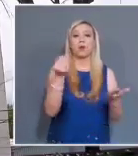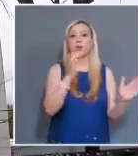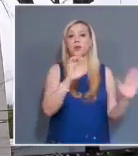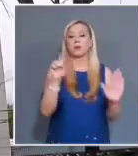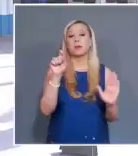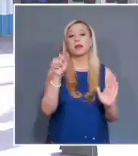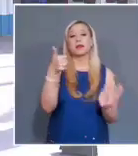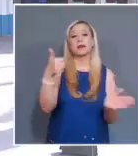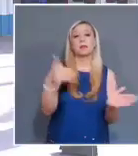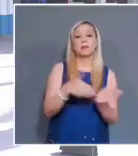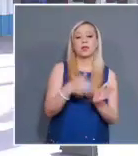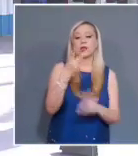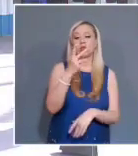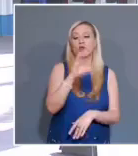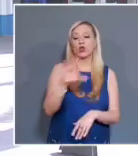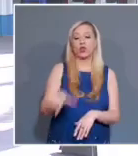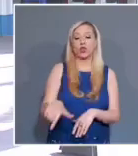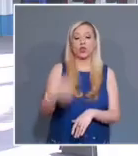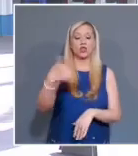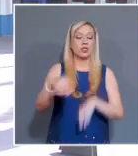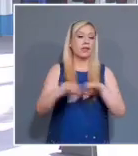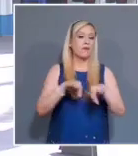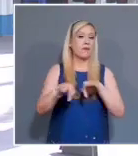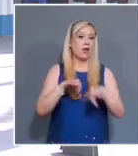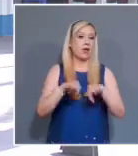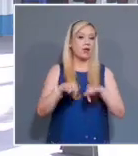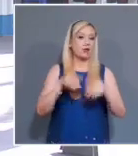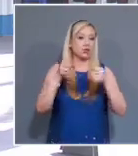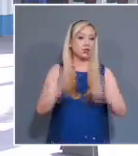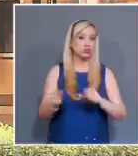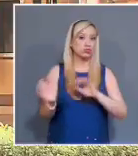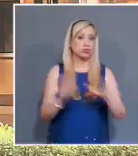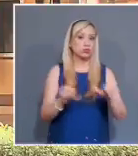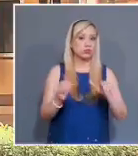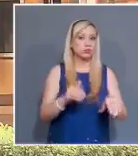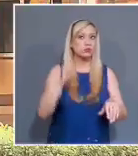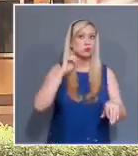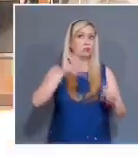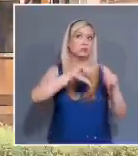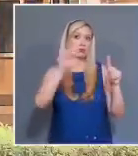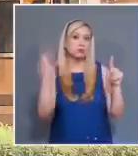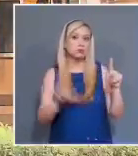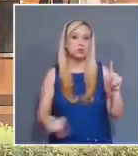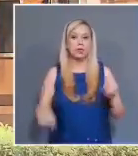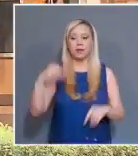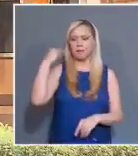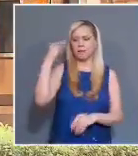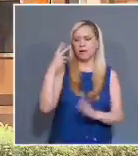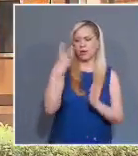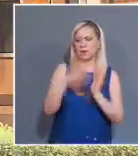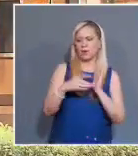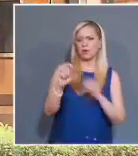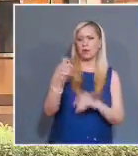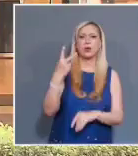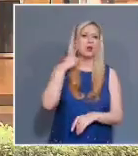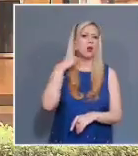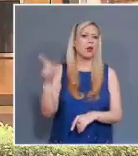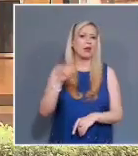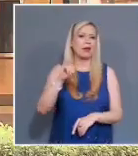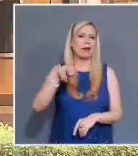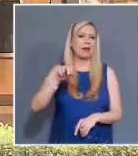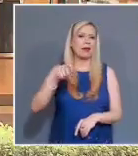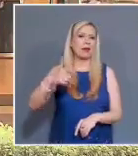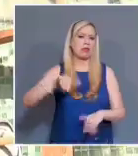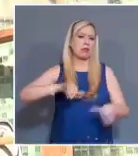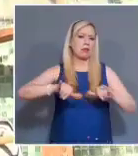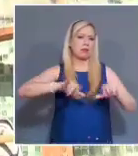926.202 empleos formales a nivel nacional respecto a marzo de 2022, según cifras del INEGI. Además, 40% de los